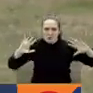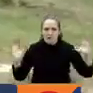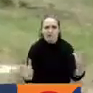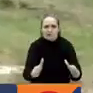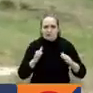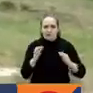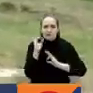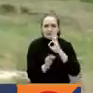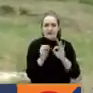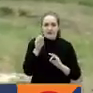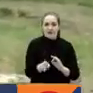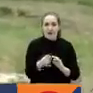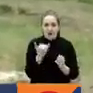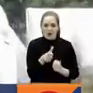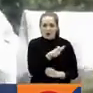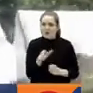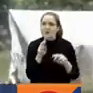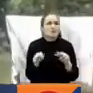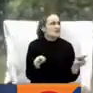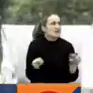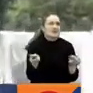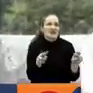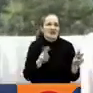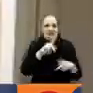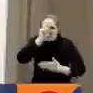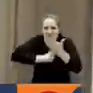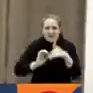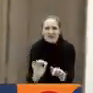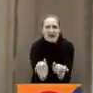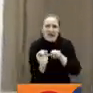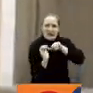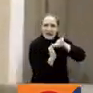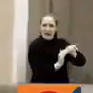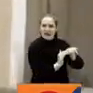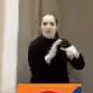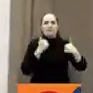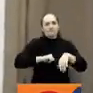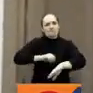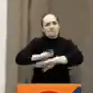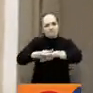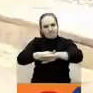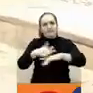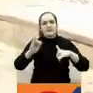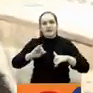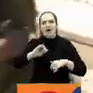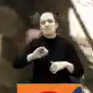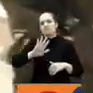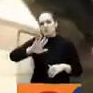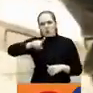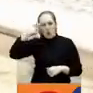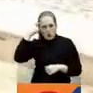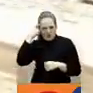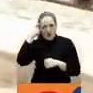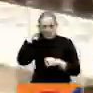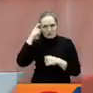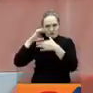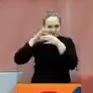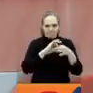una ola de desplazamientos en esa zona del país, el Ejército Nacional informó que están realizando operaciones contra las disidencias de las FARC y el